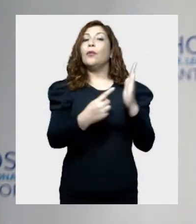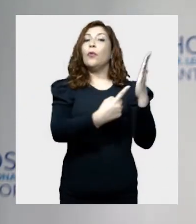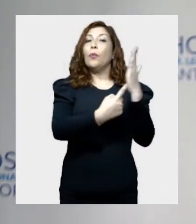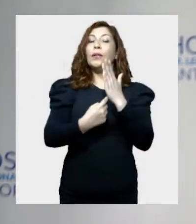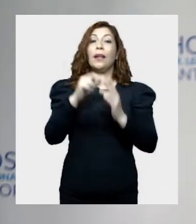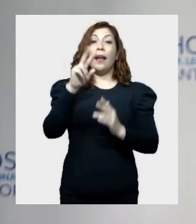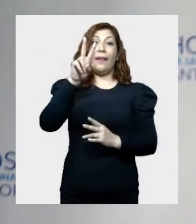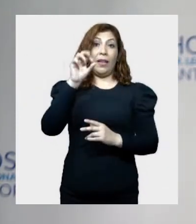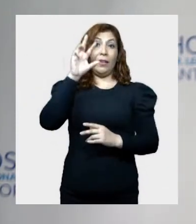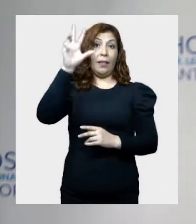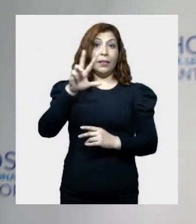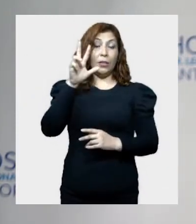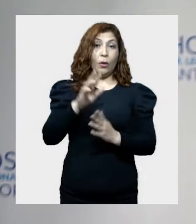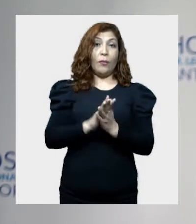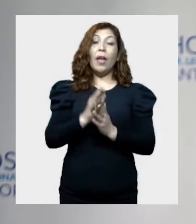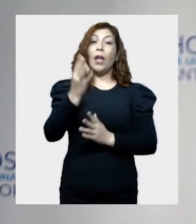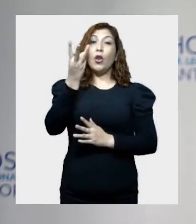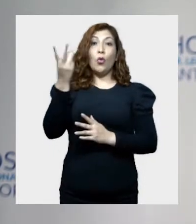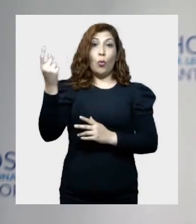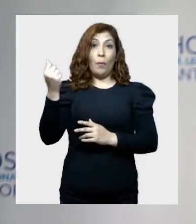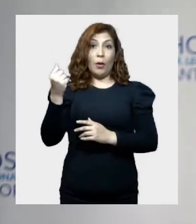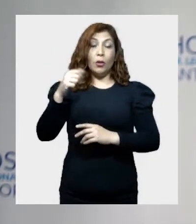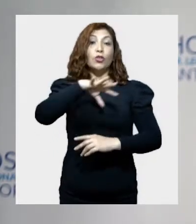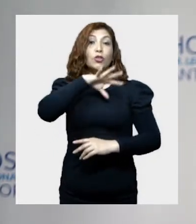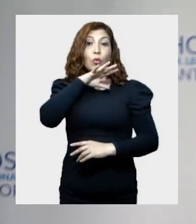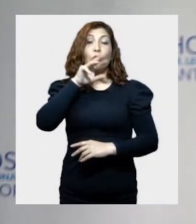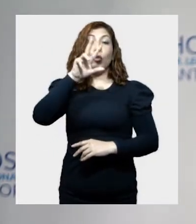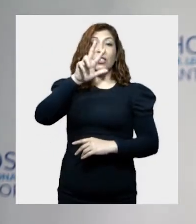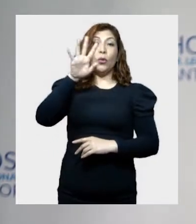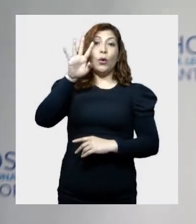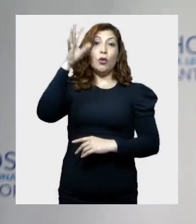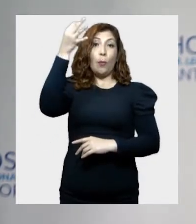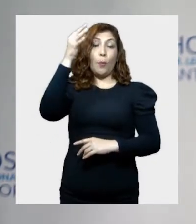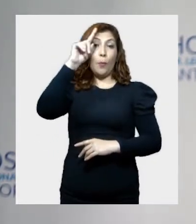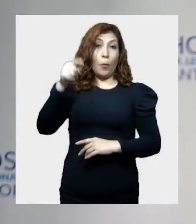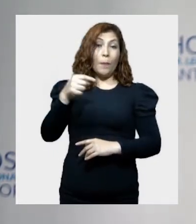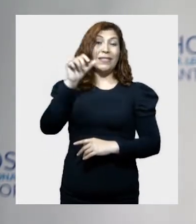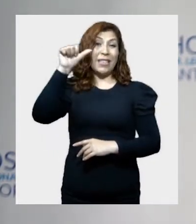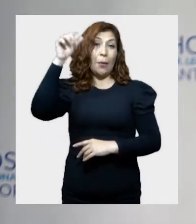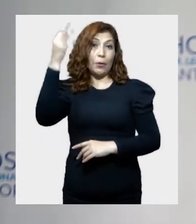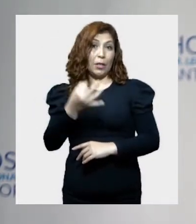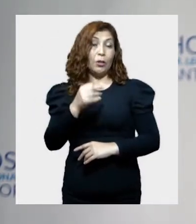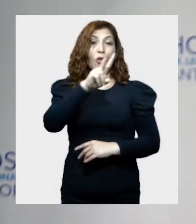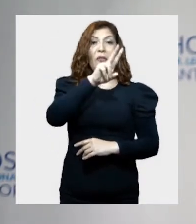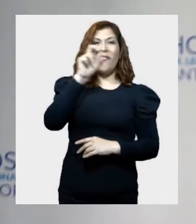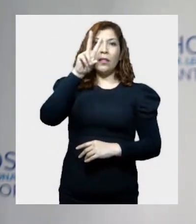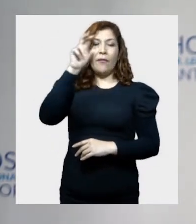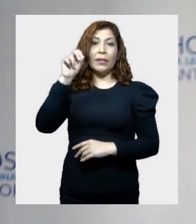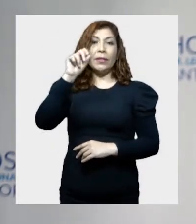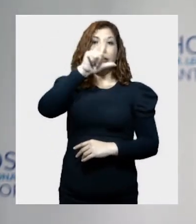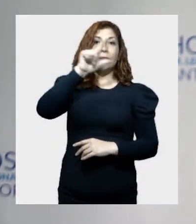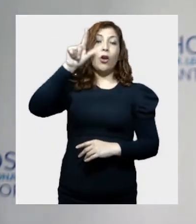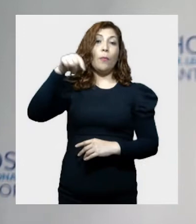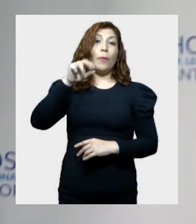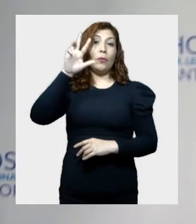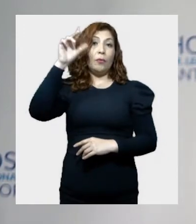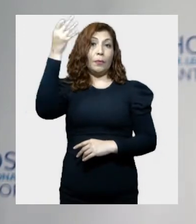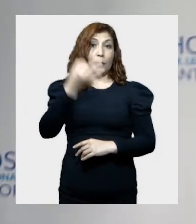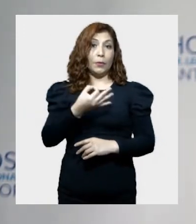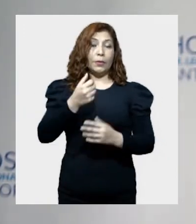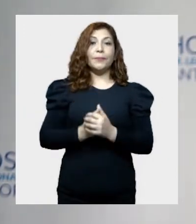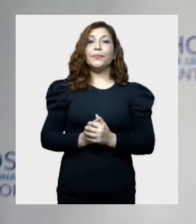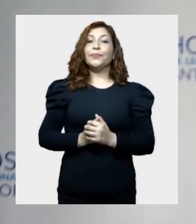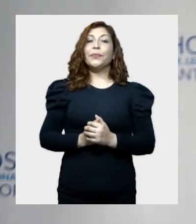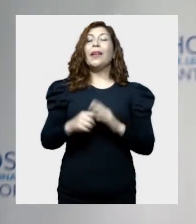que el 2019 el índice ocupacional fue del 84,6% y el 2020 de 76,9%.